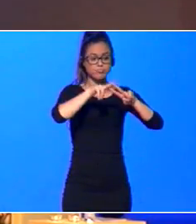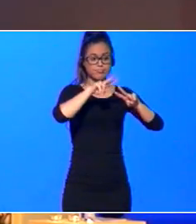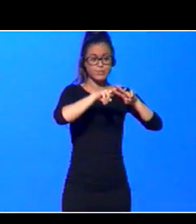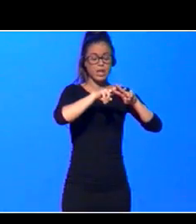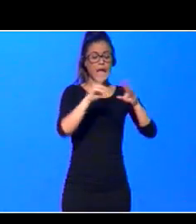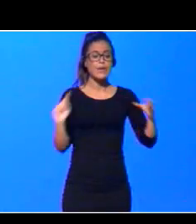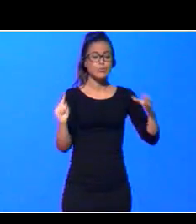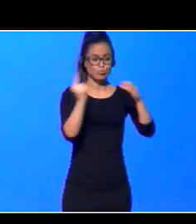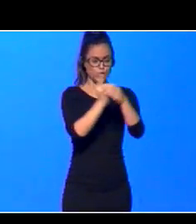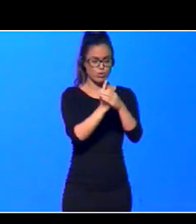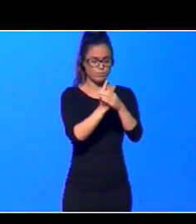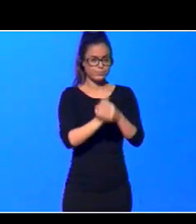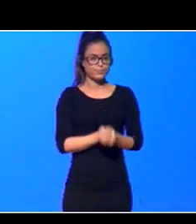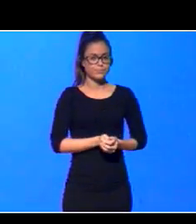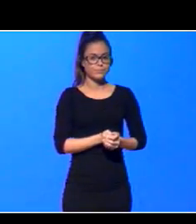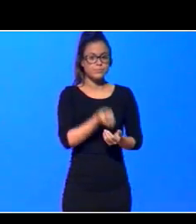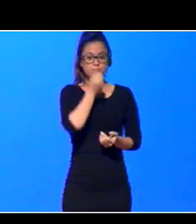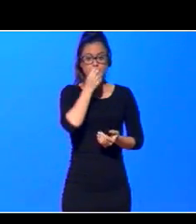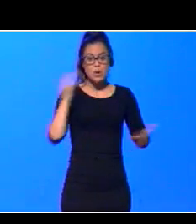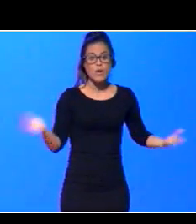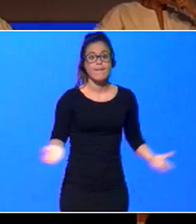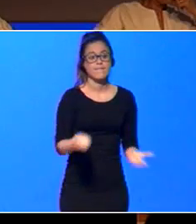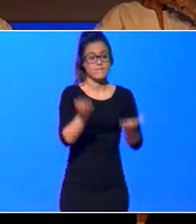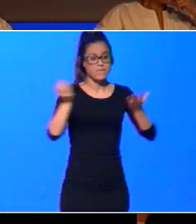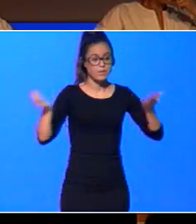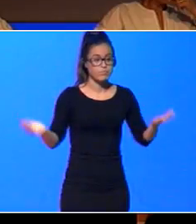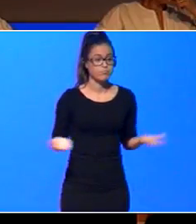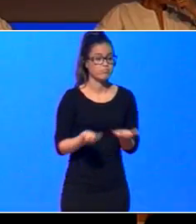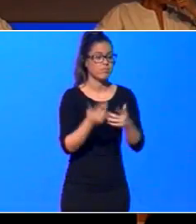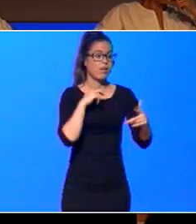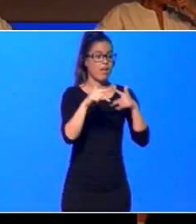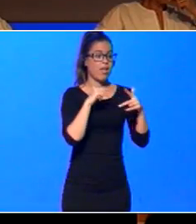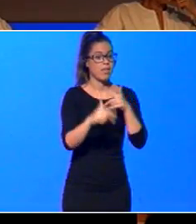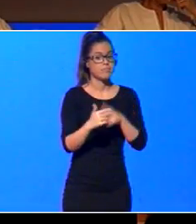#inklusiora. Bueno, pues os animamos, atzo lortu gendun inklusiora,